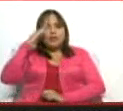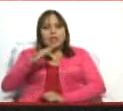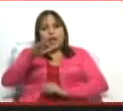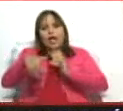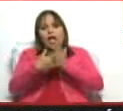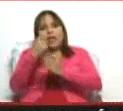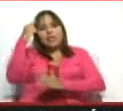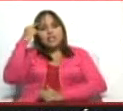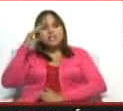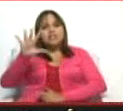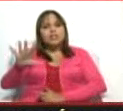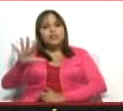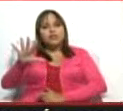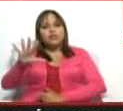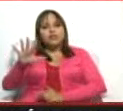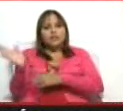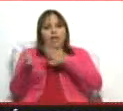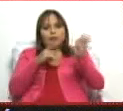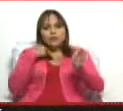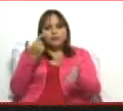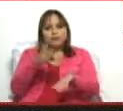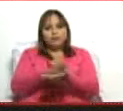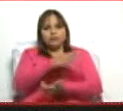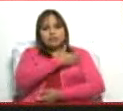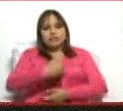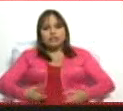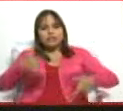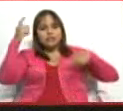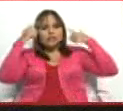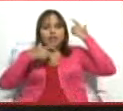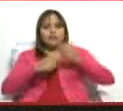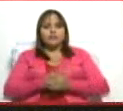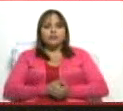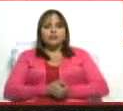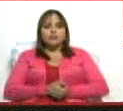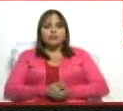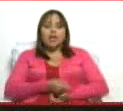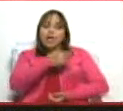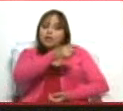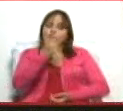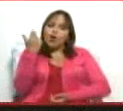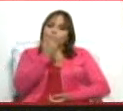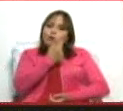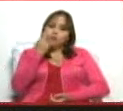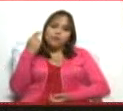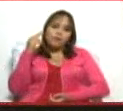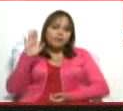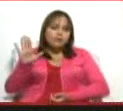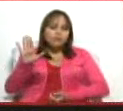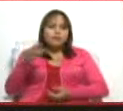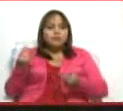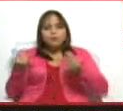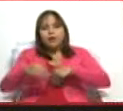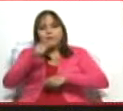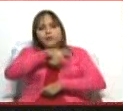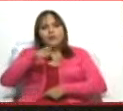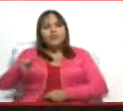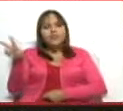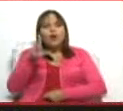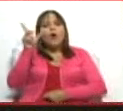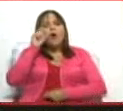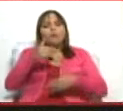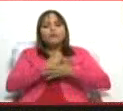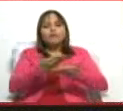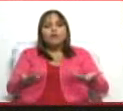5 de marzo la partida del comandante Chávez. Y eso es un mayor compromiso para los venezolanos y las venezolanas, un hombre que entregó su